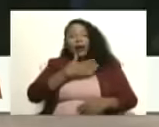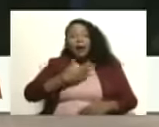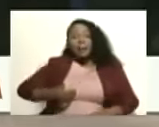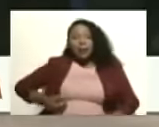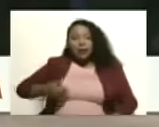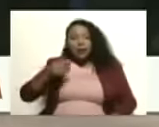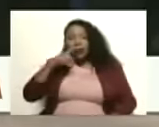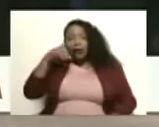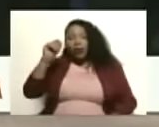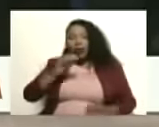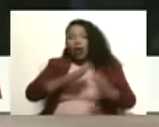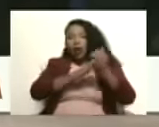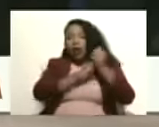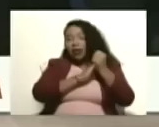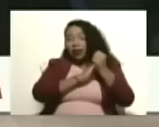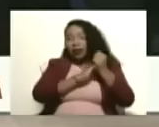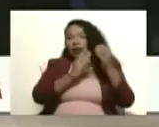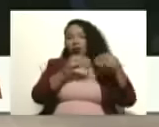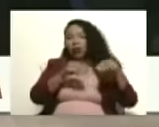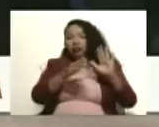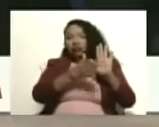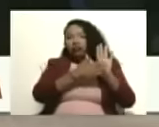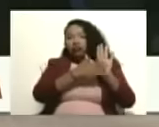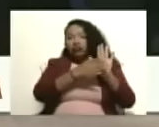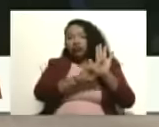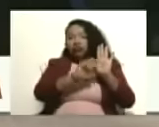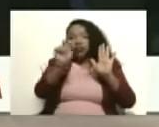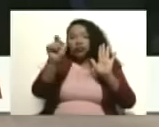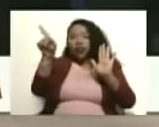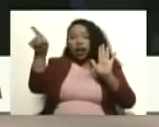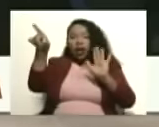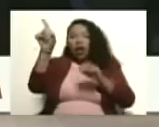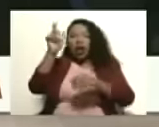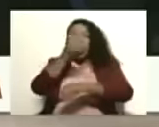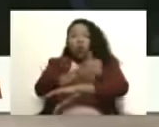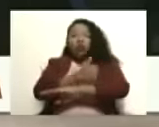la cabeza, quien de acuerdo a la Constitución es la autoridad